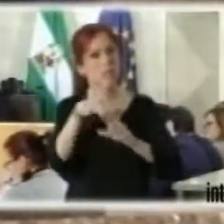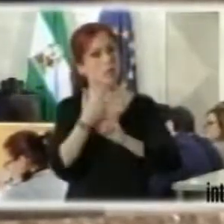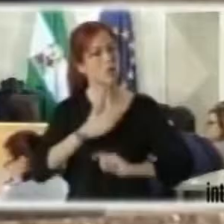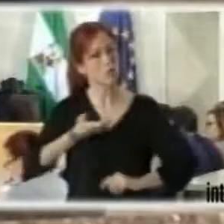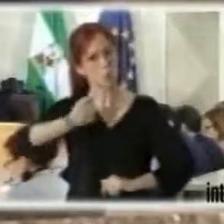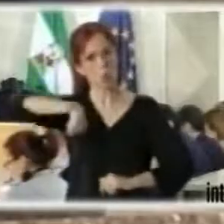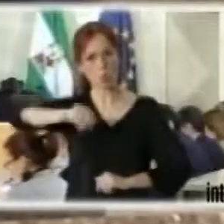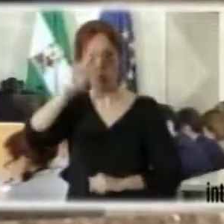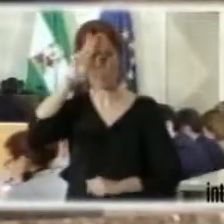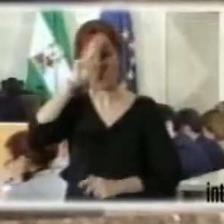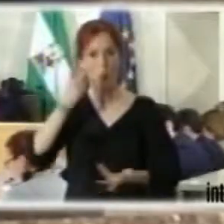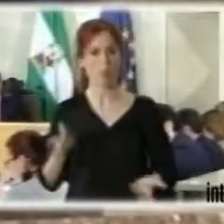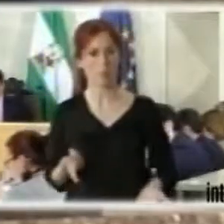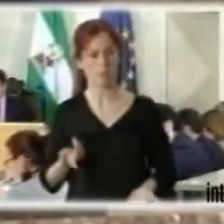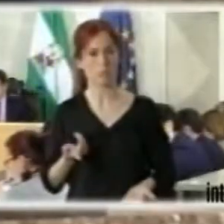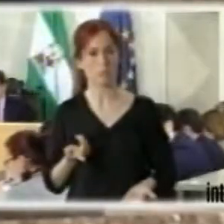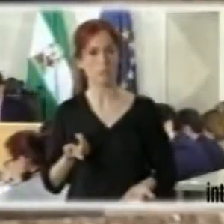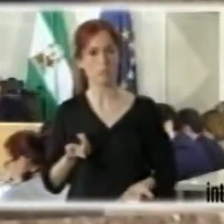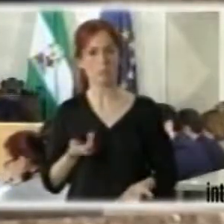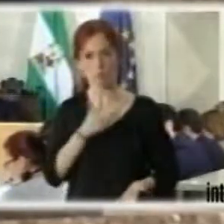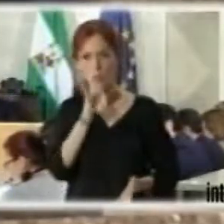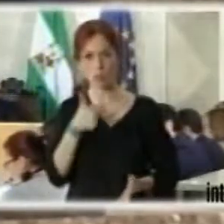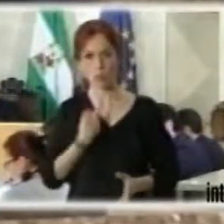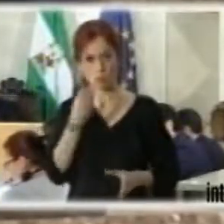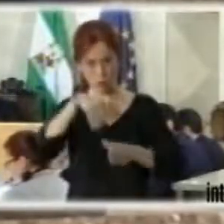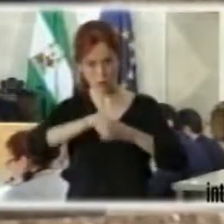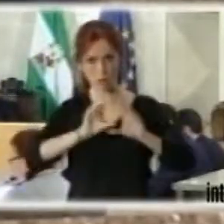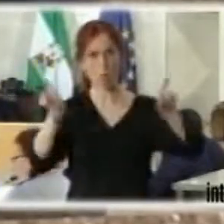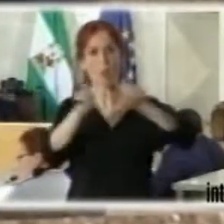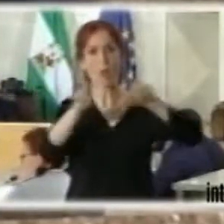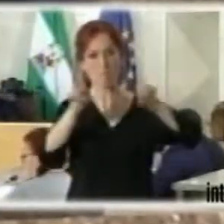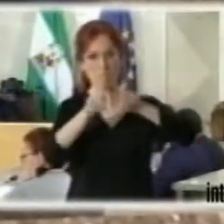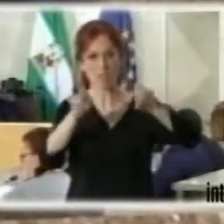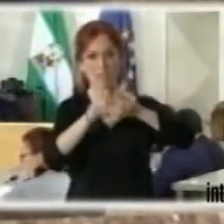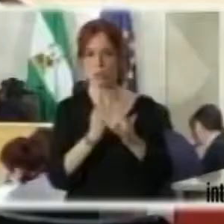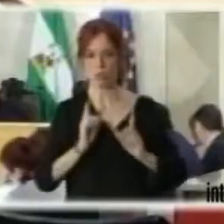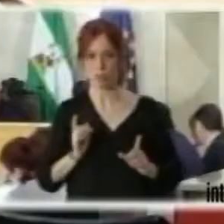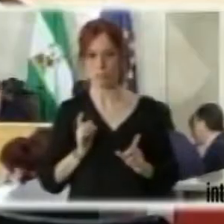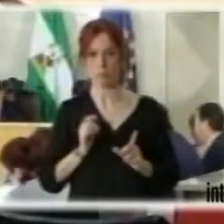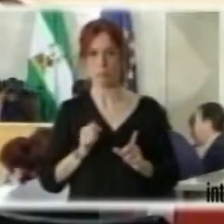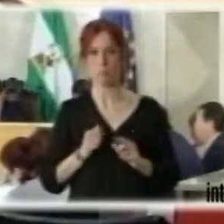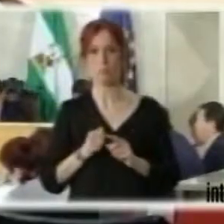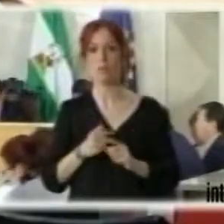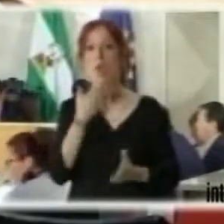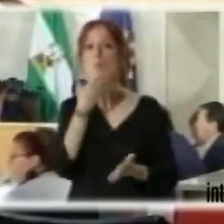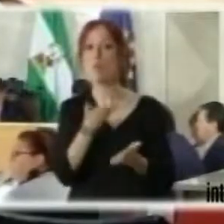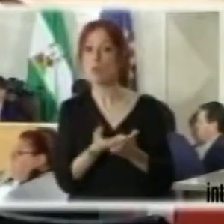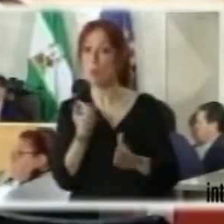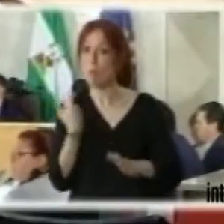nos preocupa porque siendo miembro de la empresa municipal, ¿dónde se ha decidido eso? Que